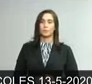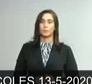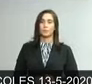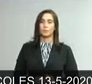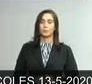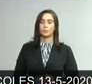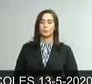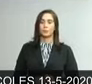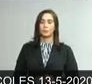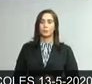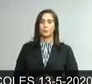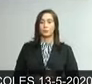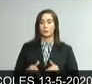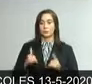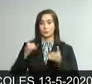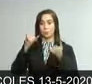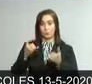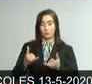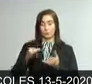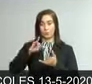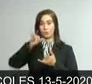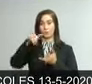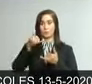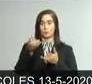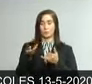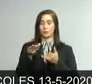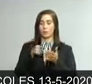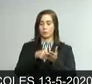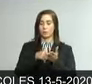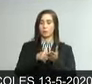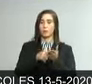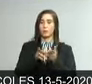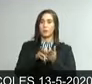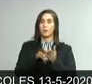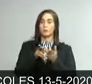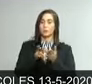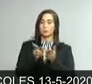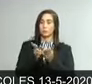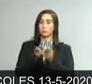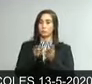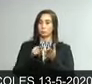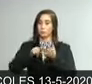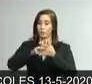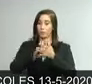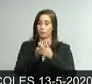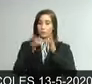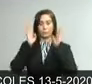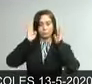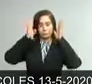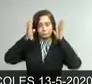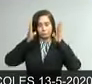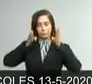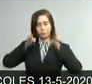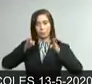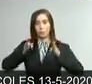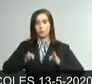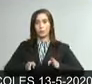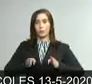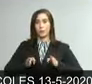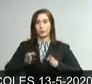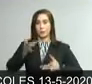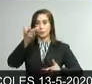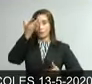circulación la actualización del procedimiento de vigilancia de la